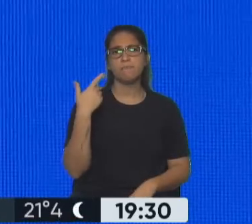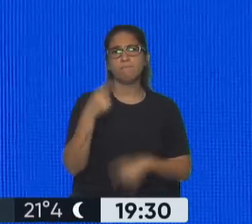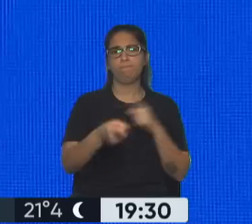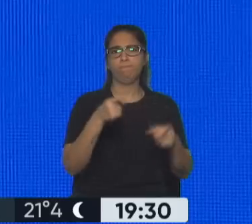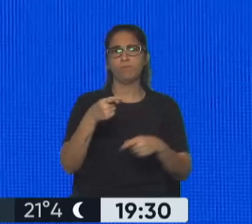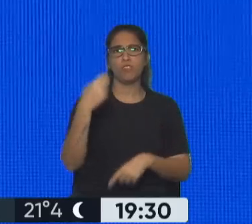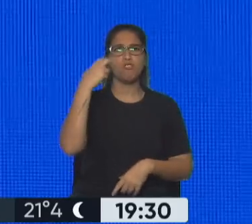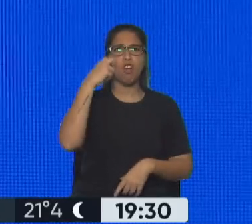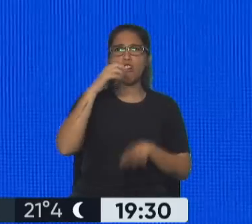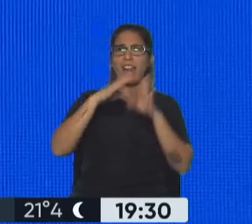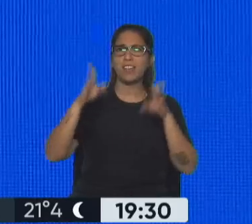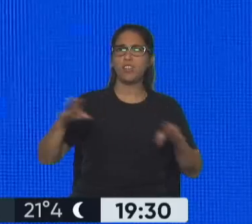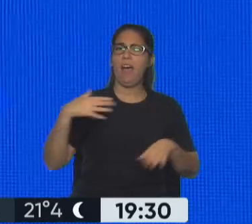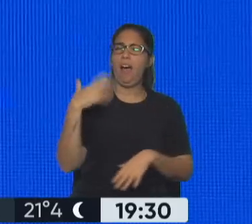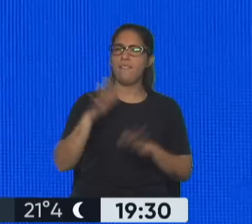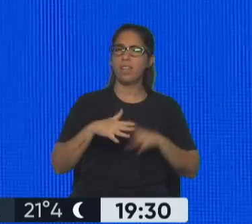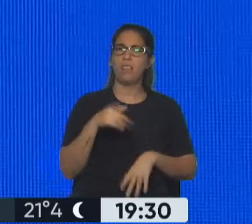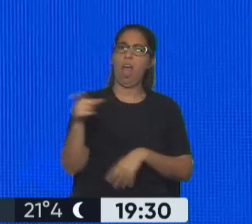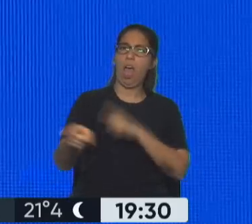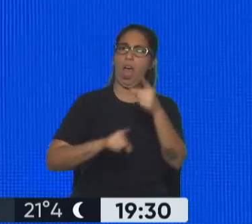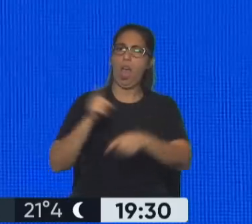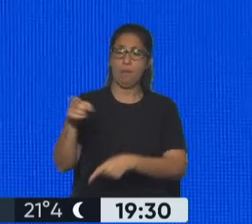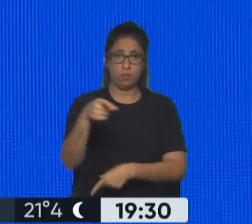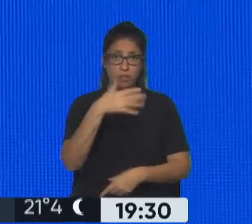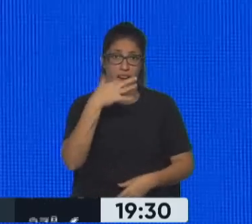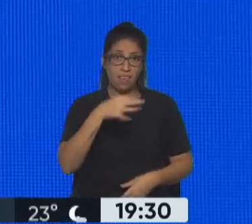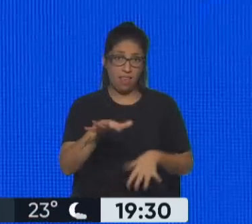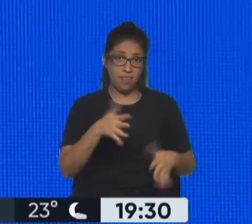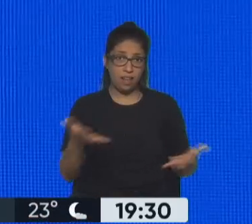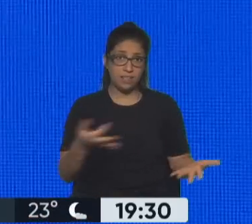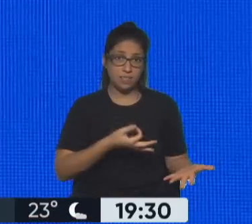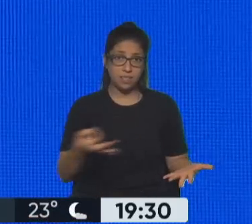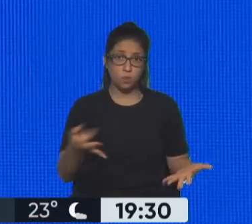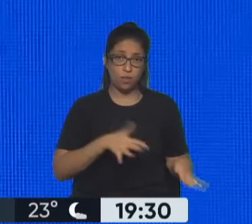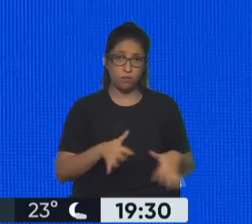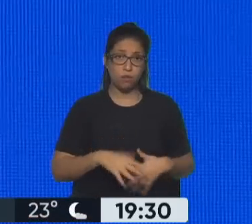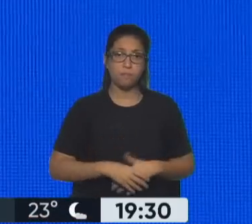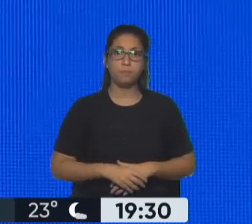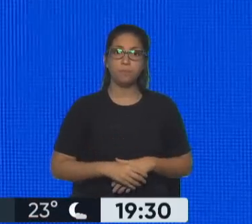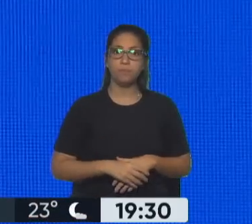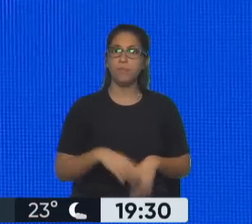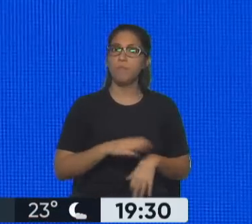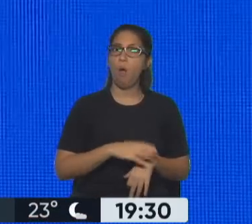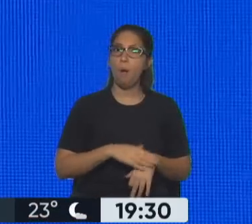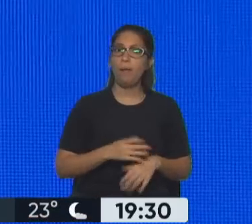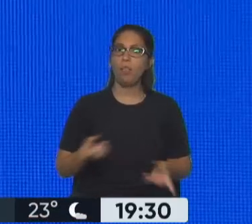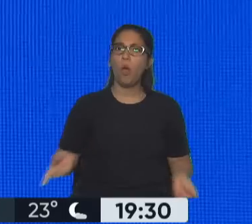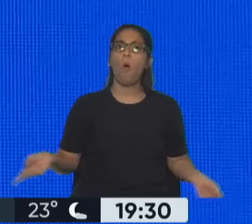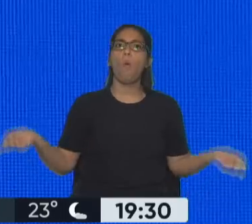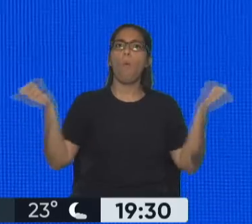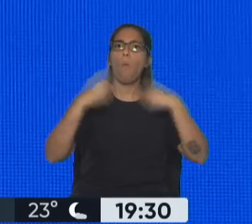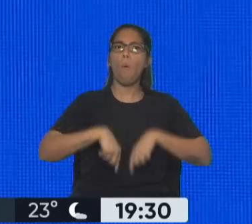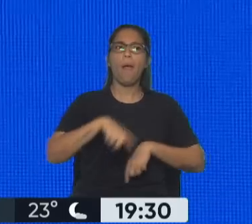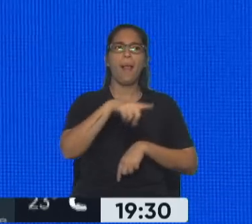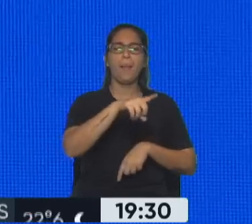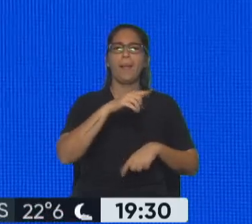esos congresos, ¿no? Pero esta es la realidad de lo que pasó. Entonces, cuando reflotan estas teorías que